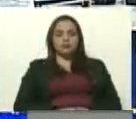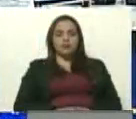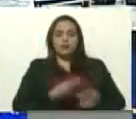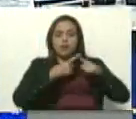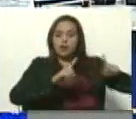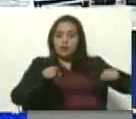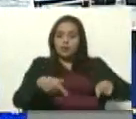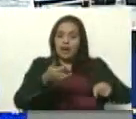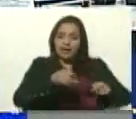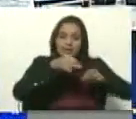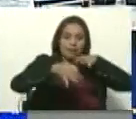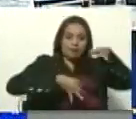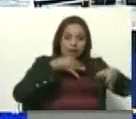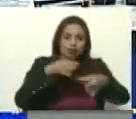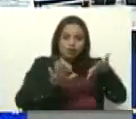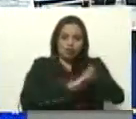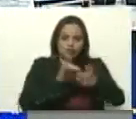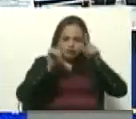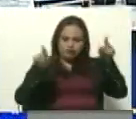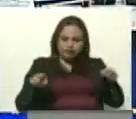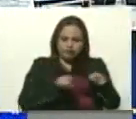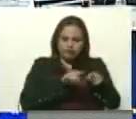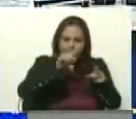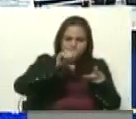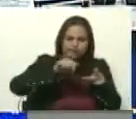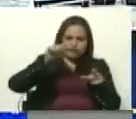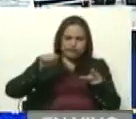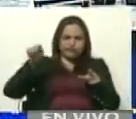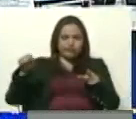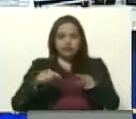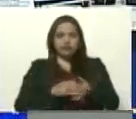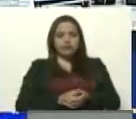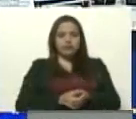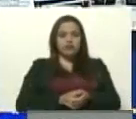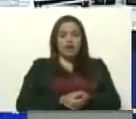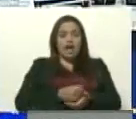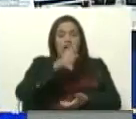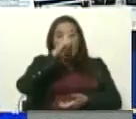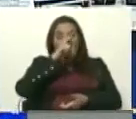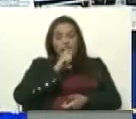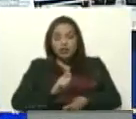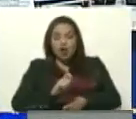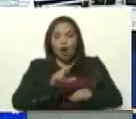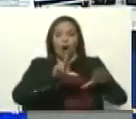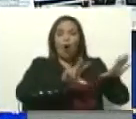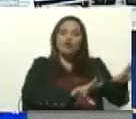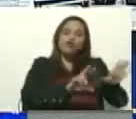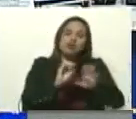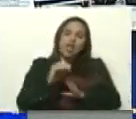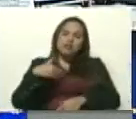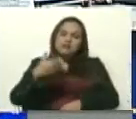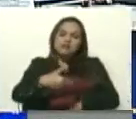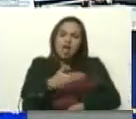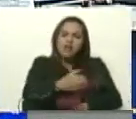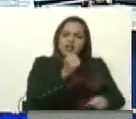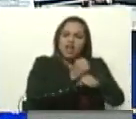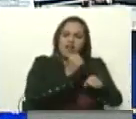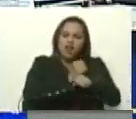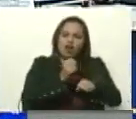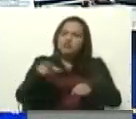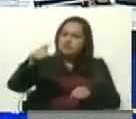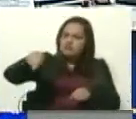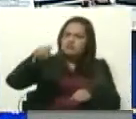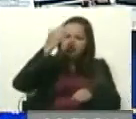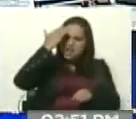una explicación, y fue la era de los 80. Los trabajadores saben bien de lo que yo estoy hablando,